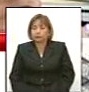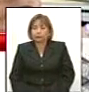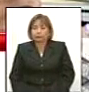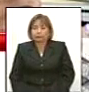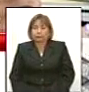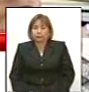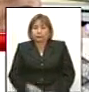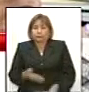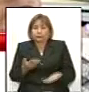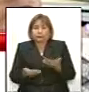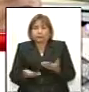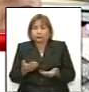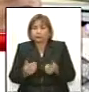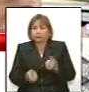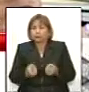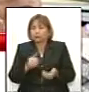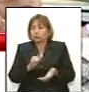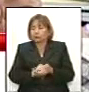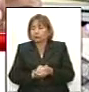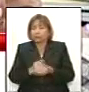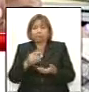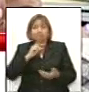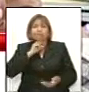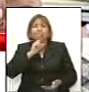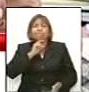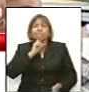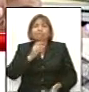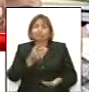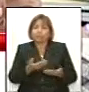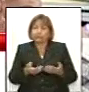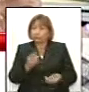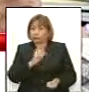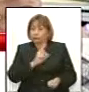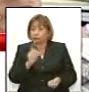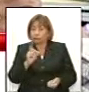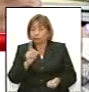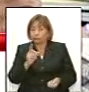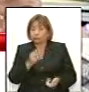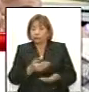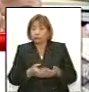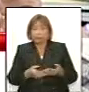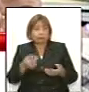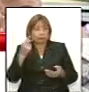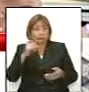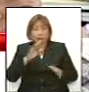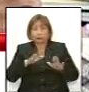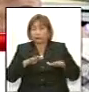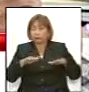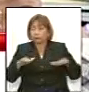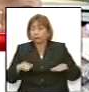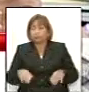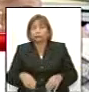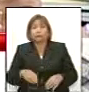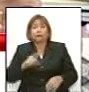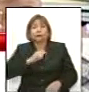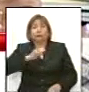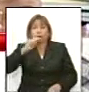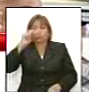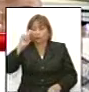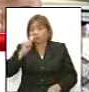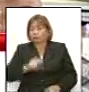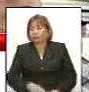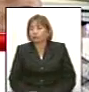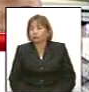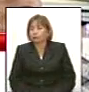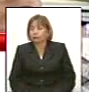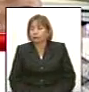en el cual tiene una contaminación de metales no habientes para los niños en nuestra región de Tumbes.